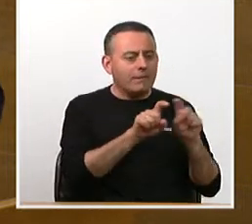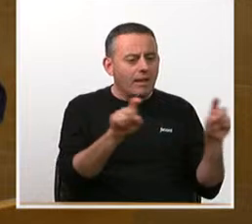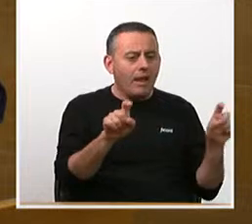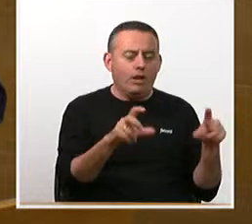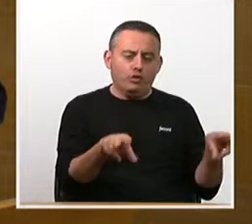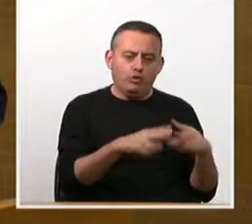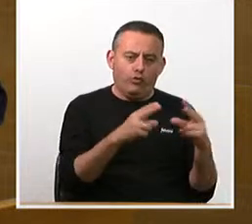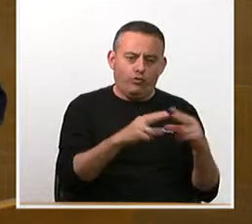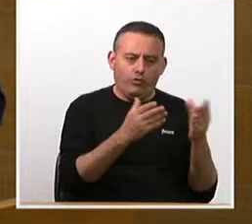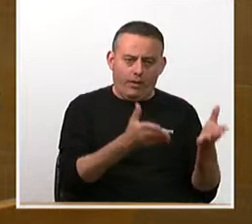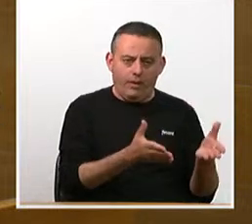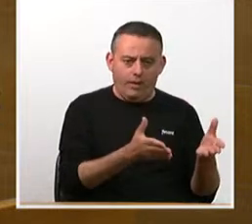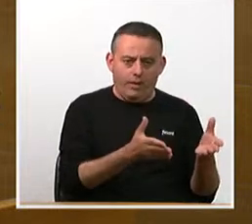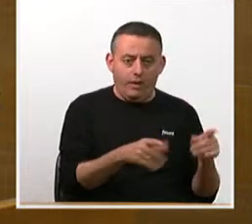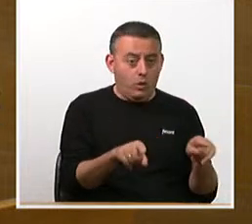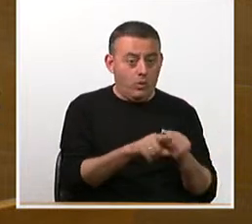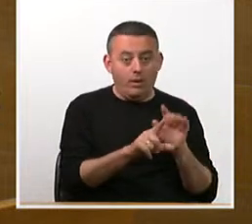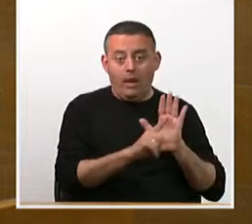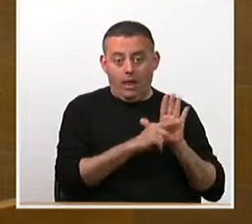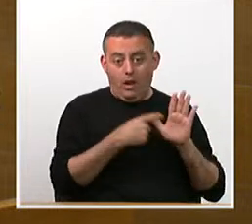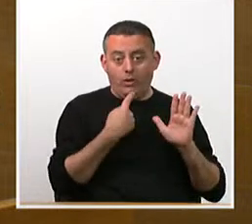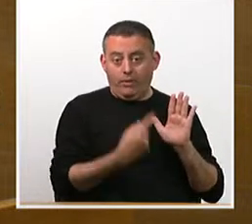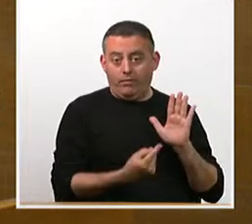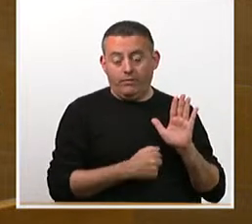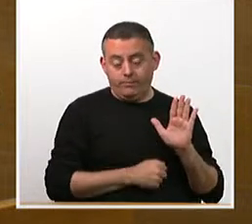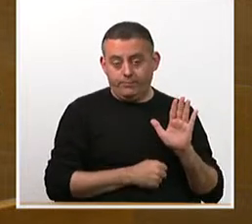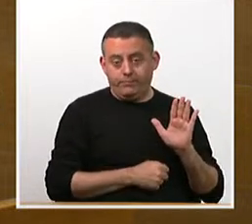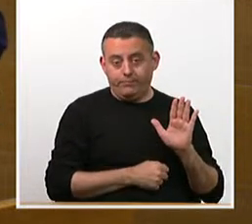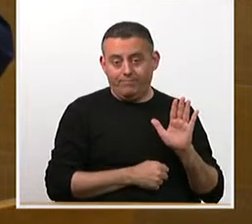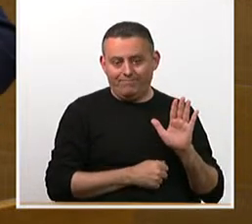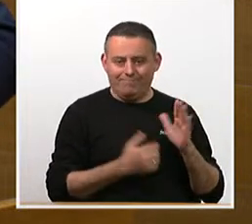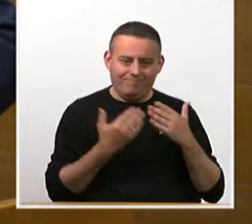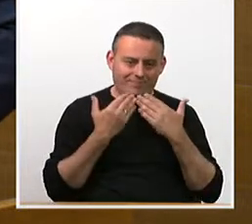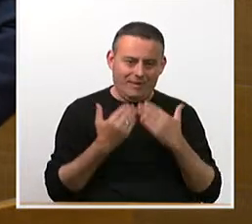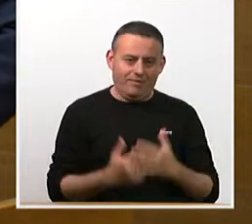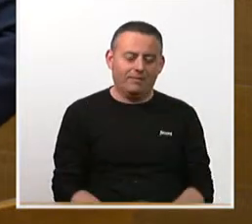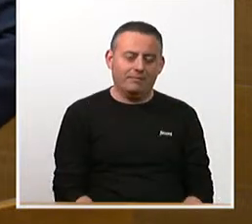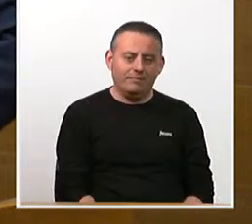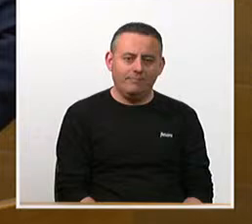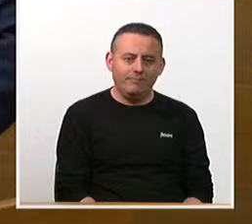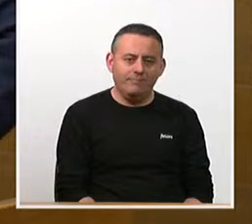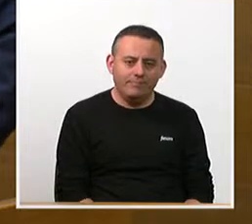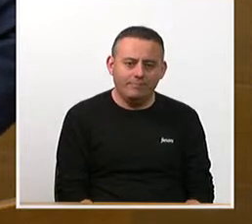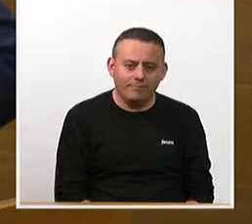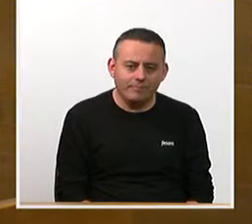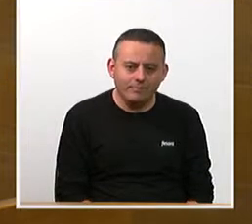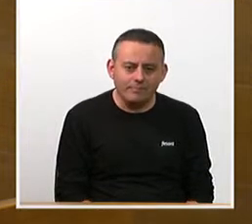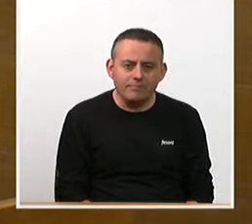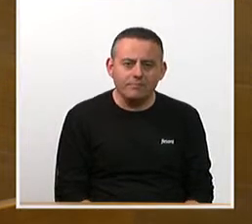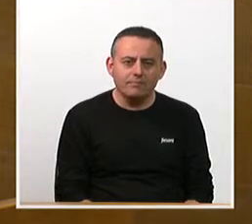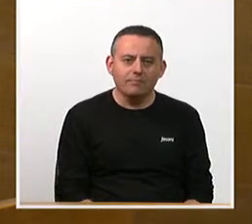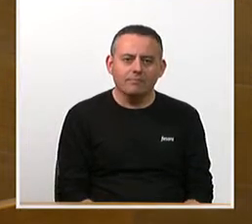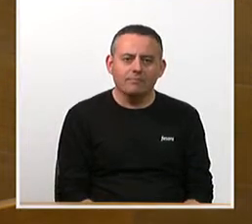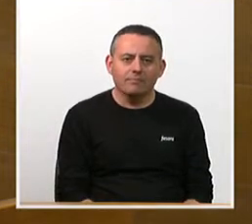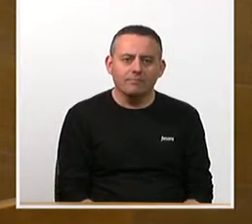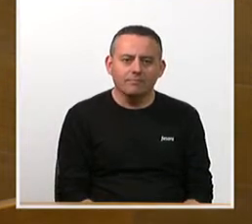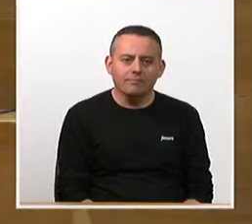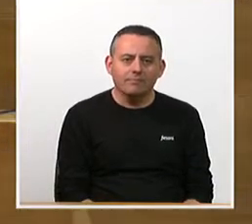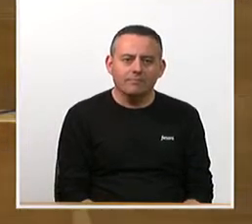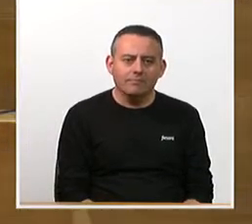tal como señala la legislación vic vigente Muchas gracias muchas